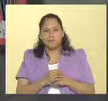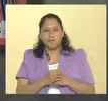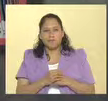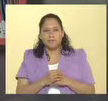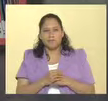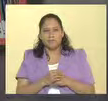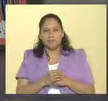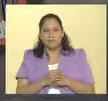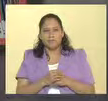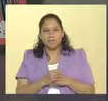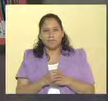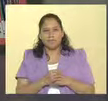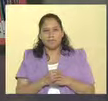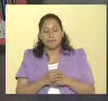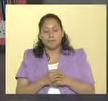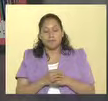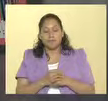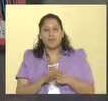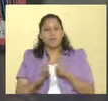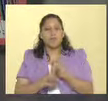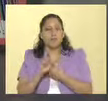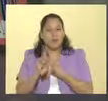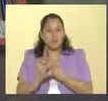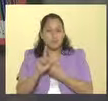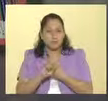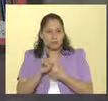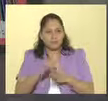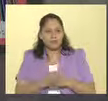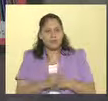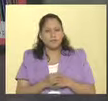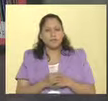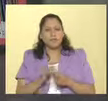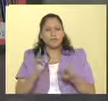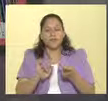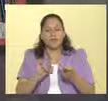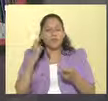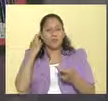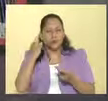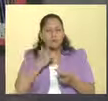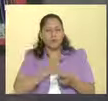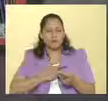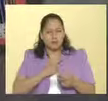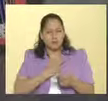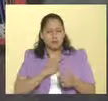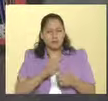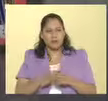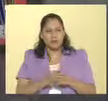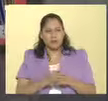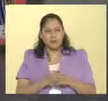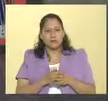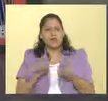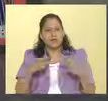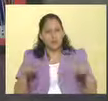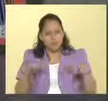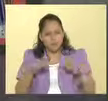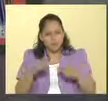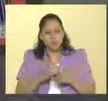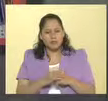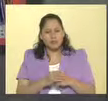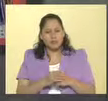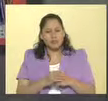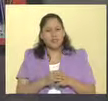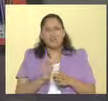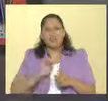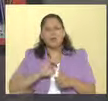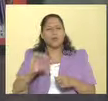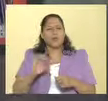¿Cómo dice? Problemática. ¿Qué ruido te produce placer? La música. ¿Cuál te